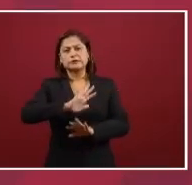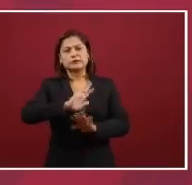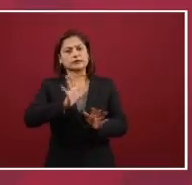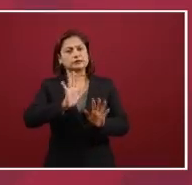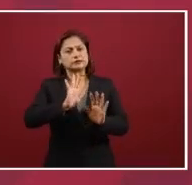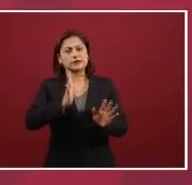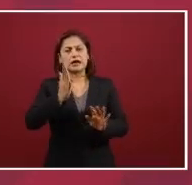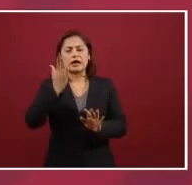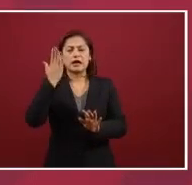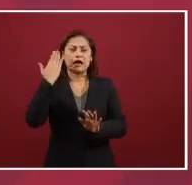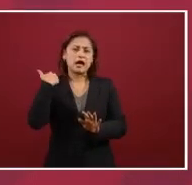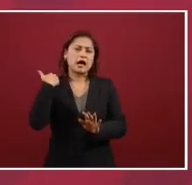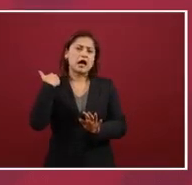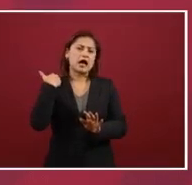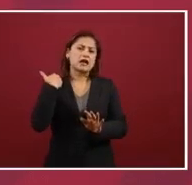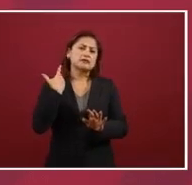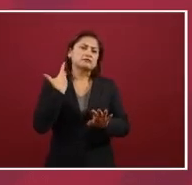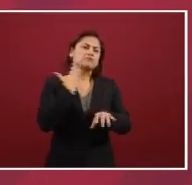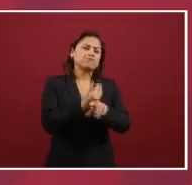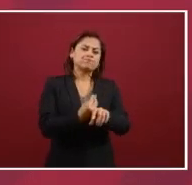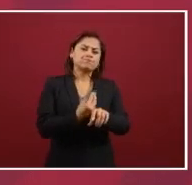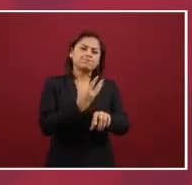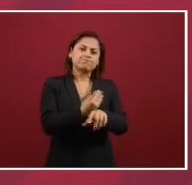impactada, modernizada.